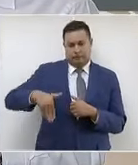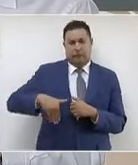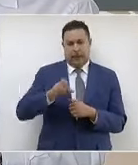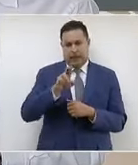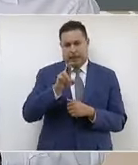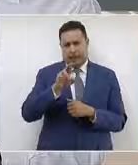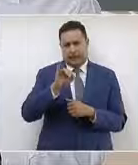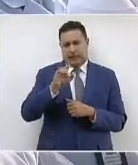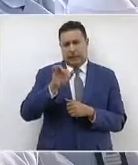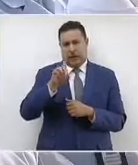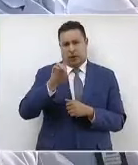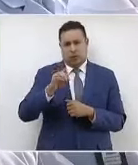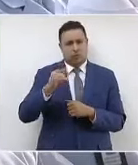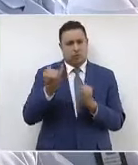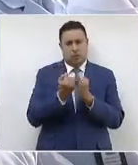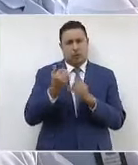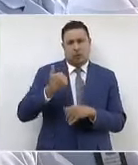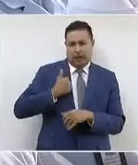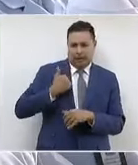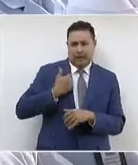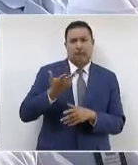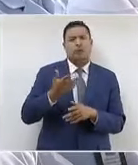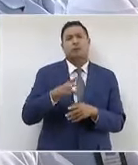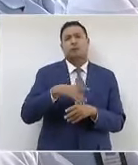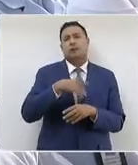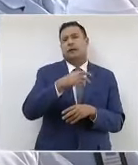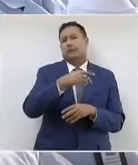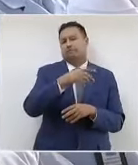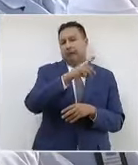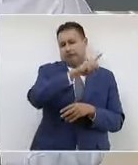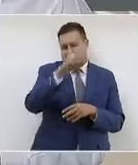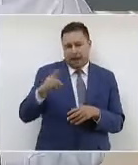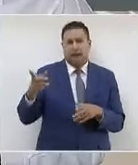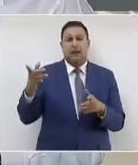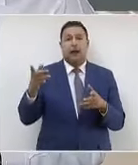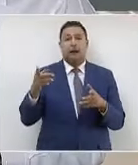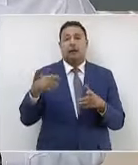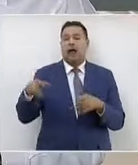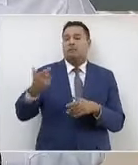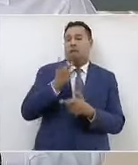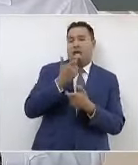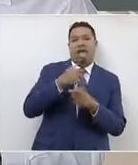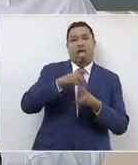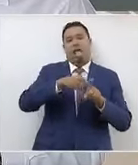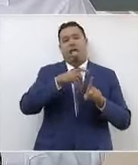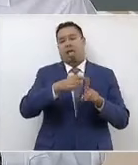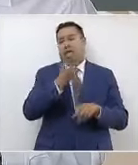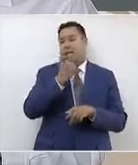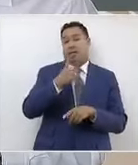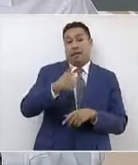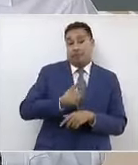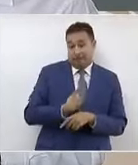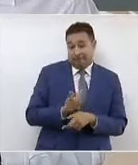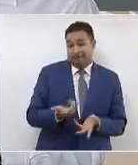Ricardo, como en Canadá, como en Dinamarca, se ríen de mí mis